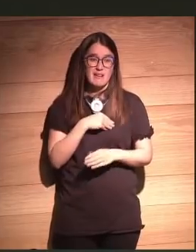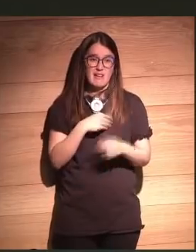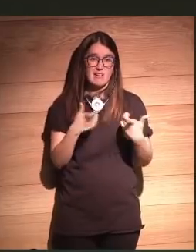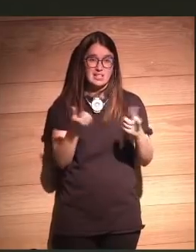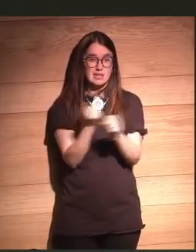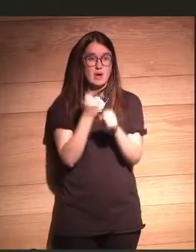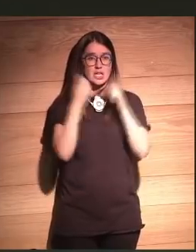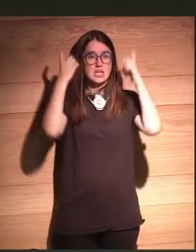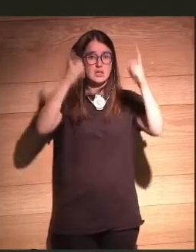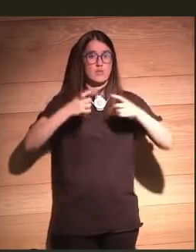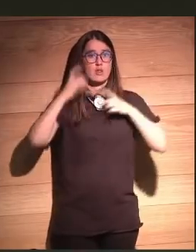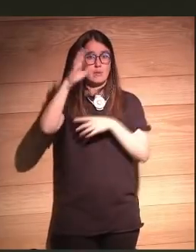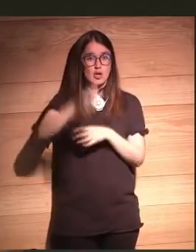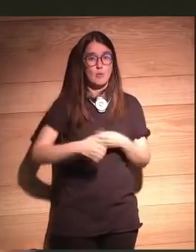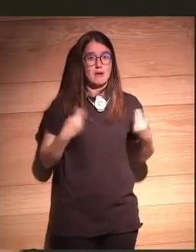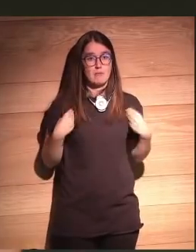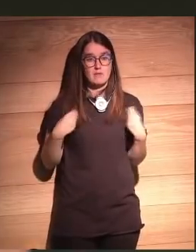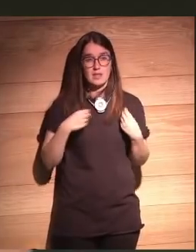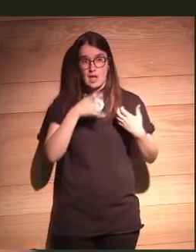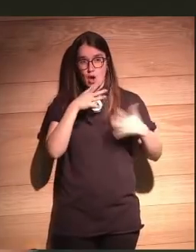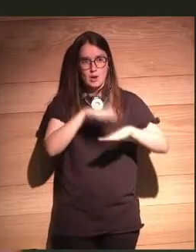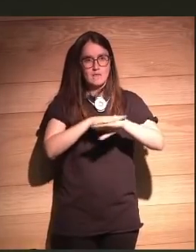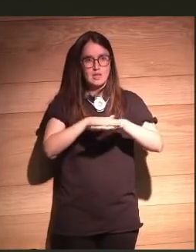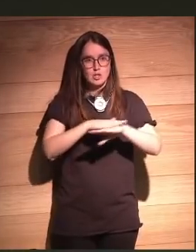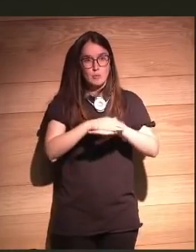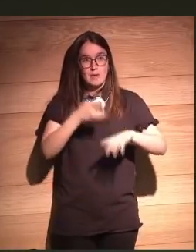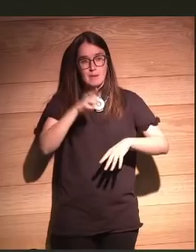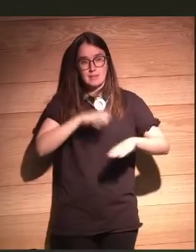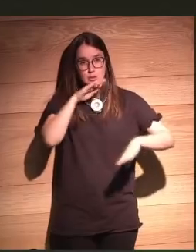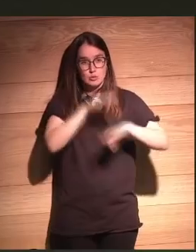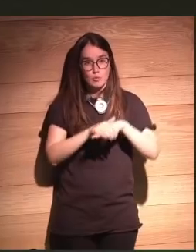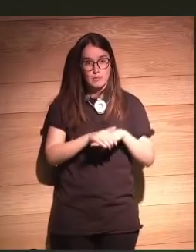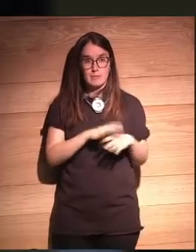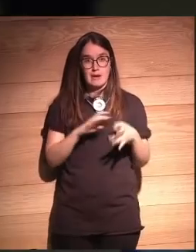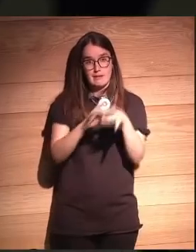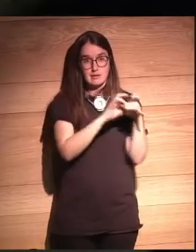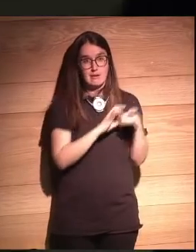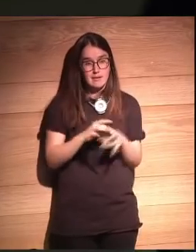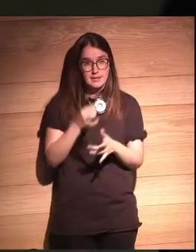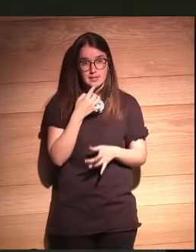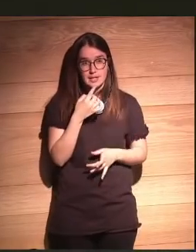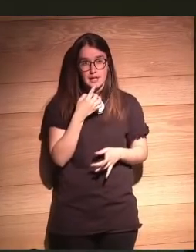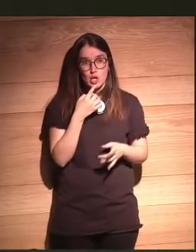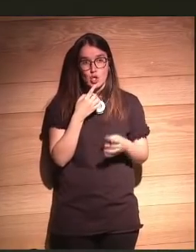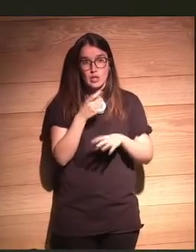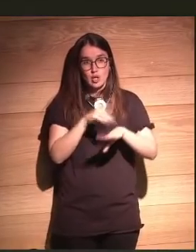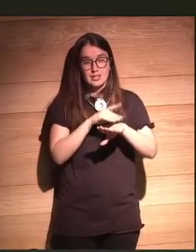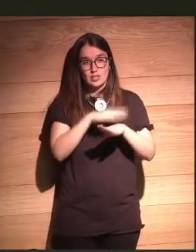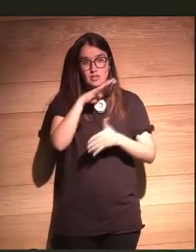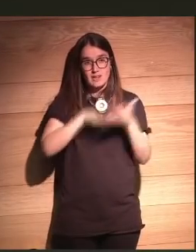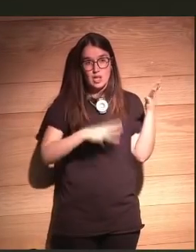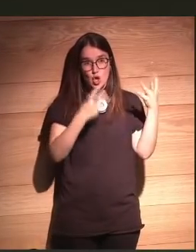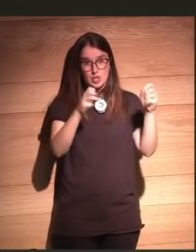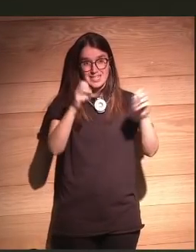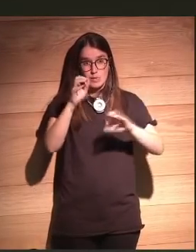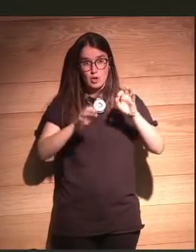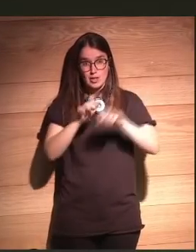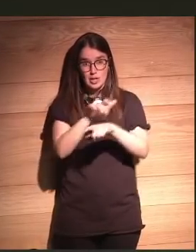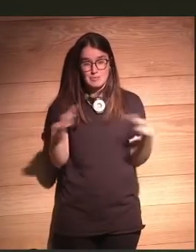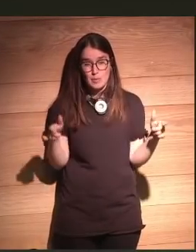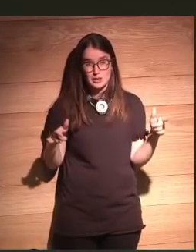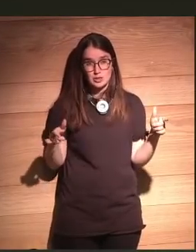para conseguir esas viviendas que ahora son fundamentales para llegar a fin de mes. Y respecto a las alianzas que se preguntaba, es decir, lo de los datos de Barcelona, 80% de la